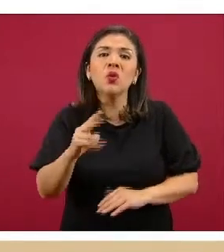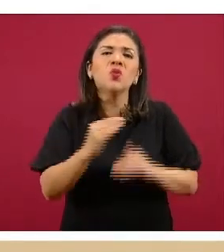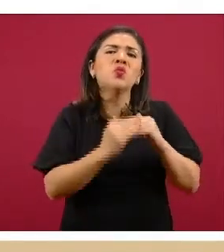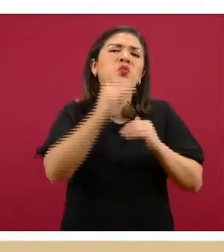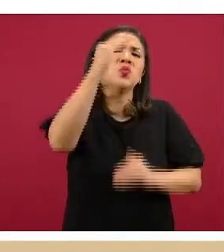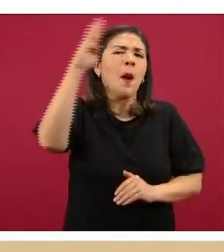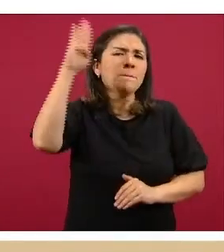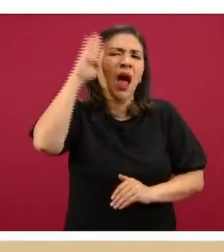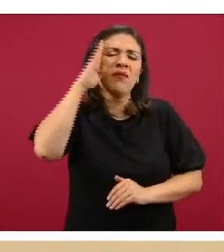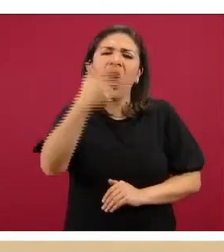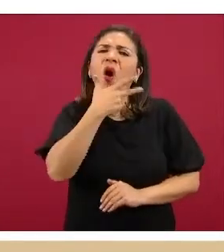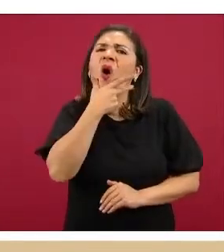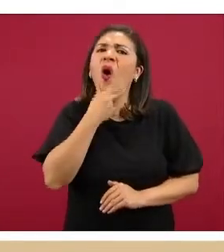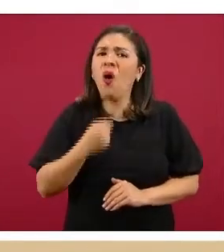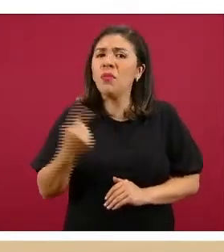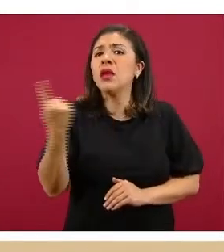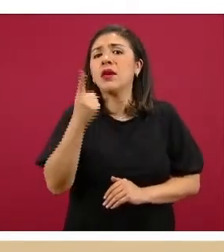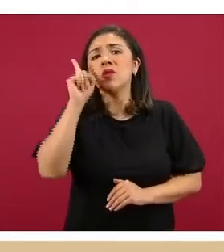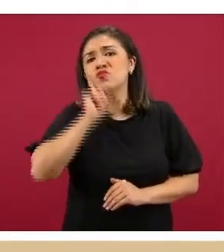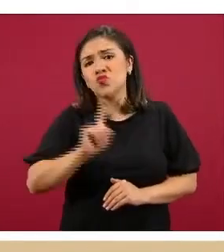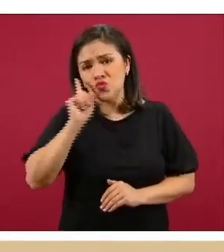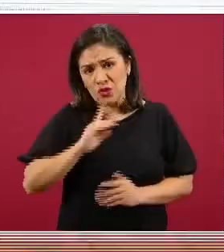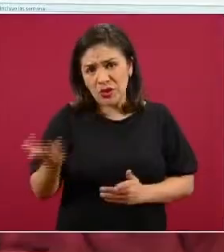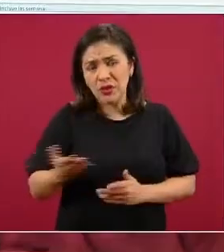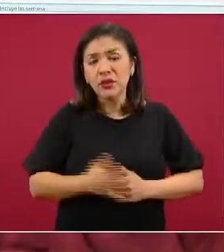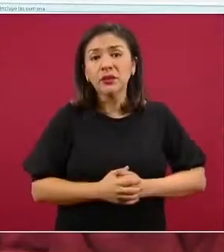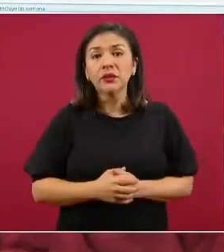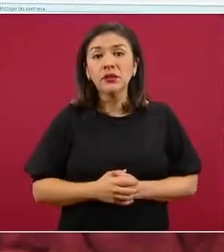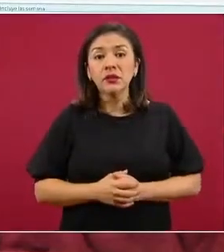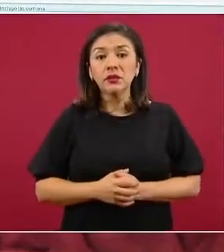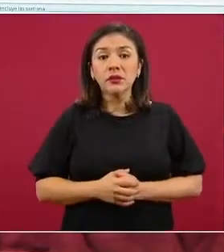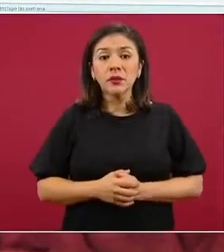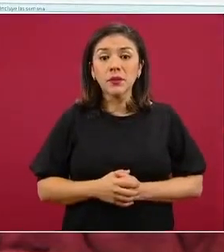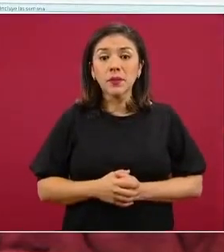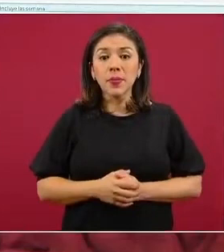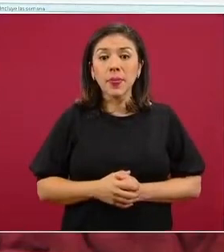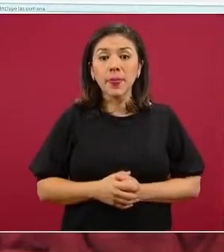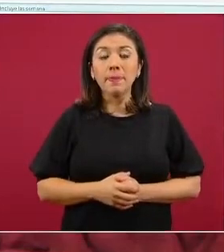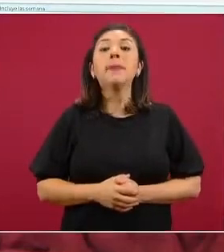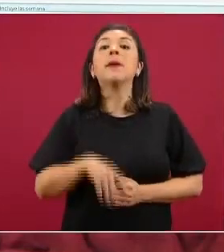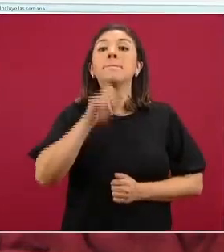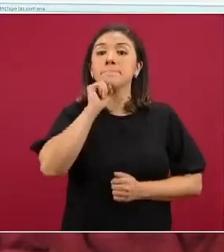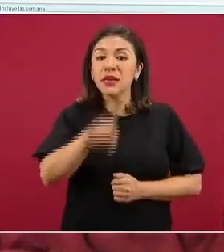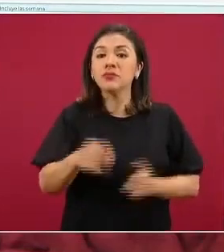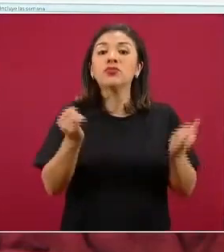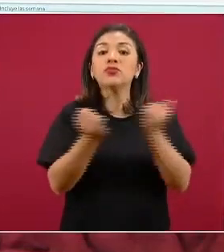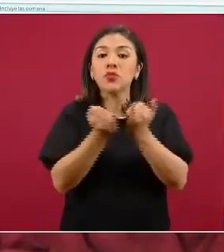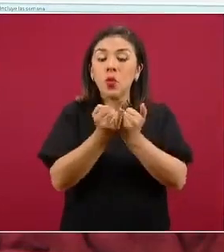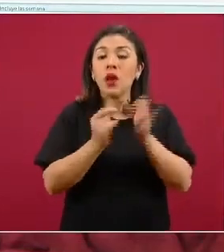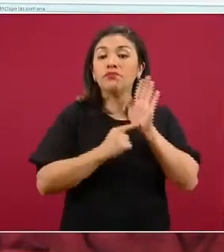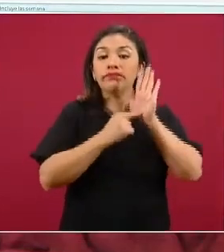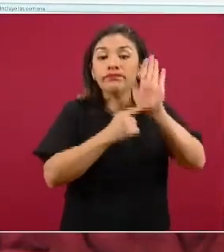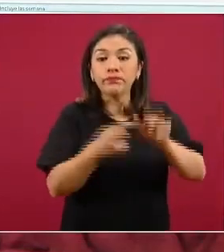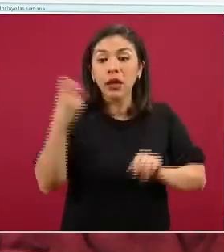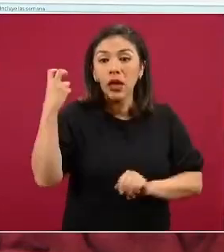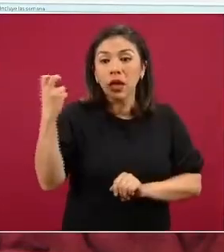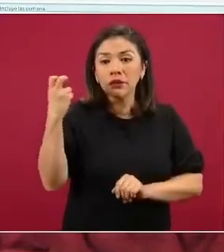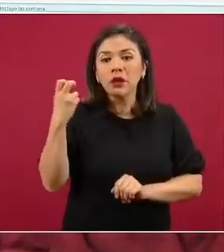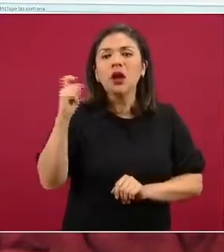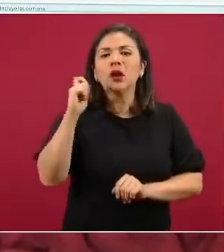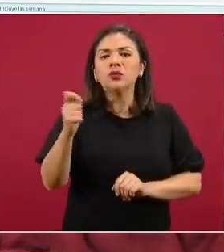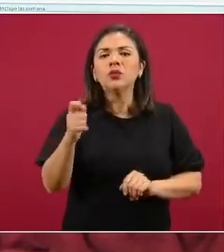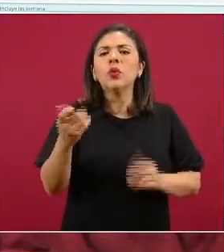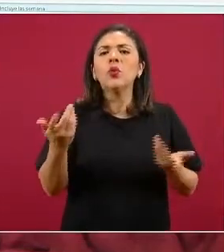mayor en los hombres que en las mujeres. La siguiente, por favor. Y también presentamos